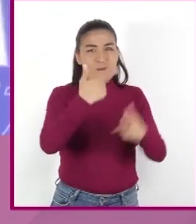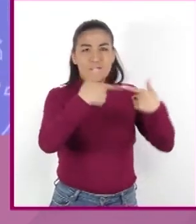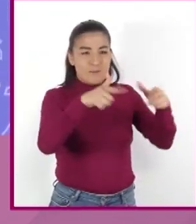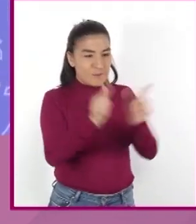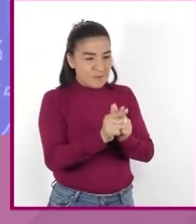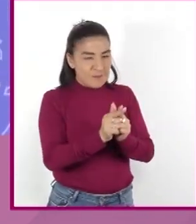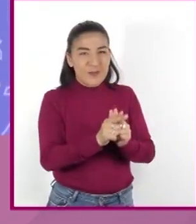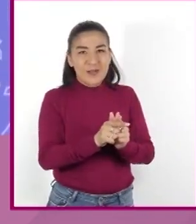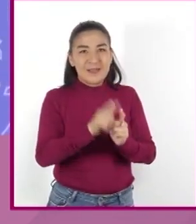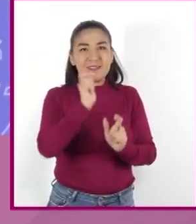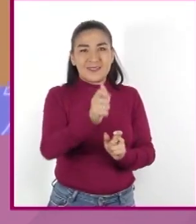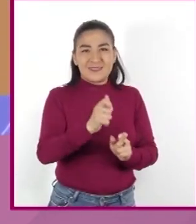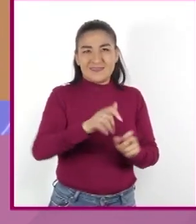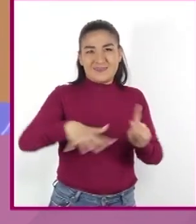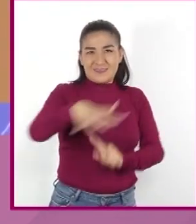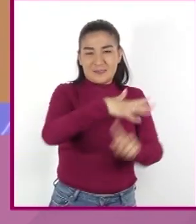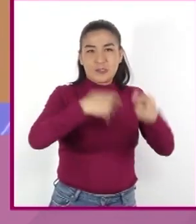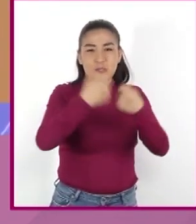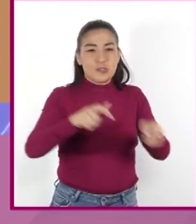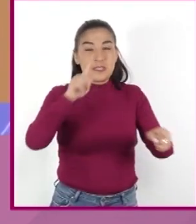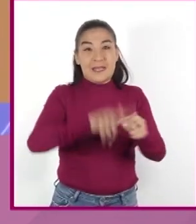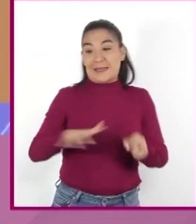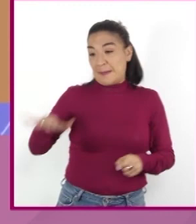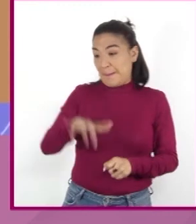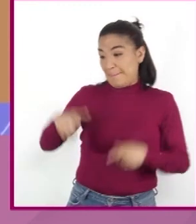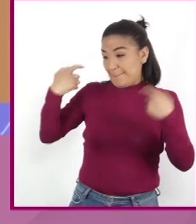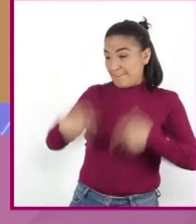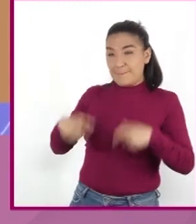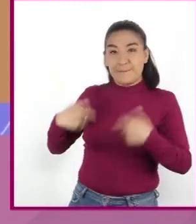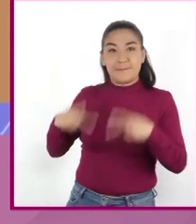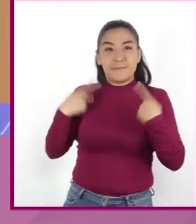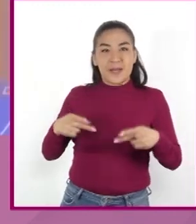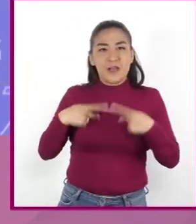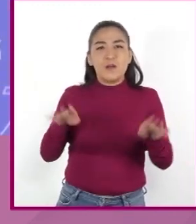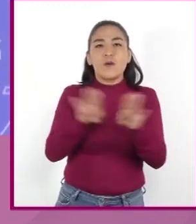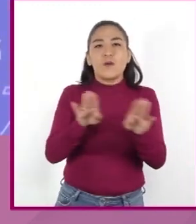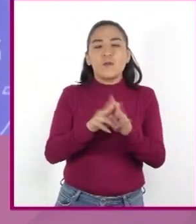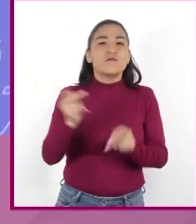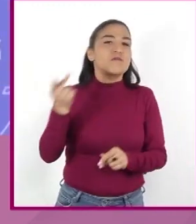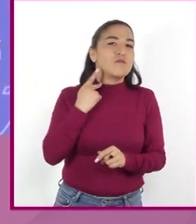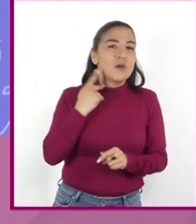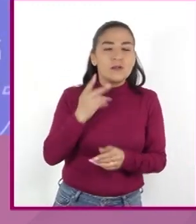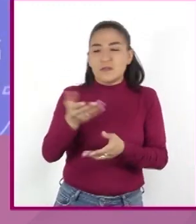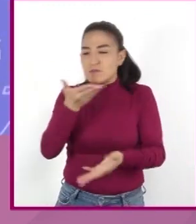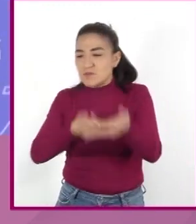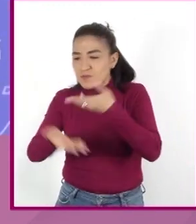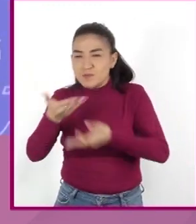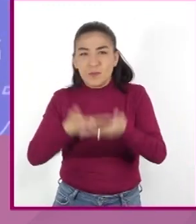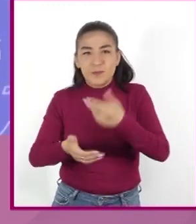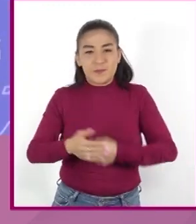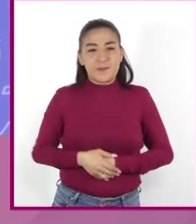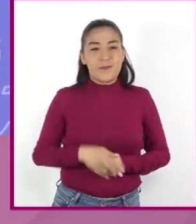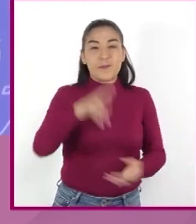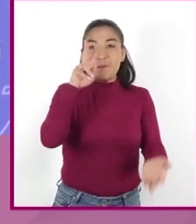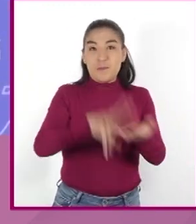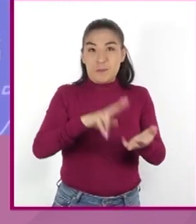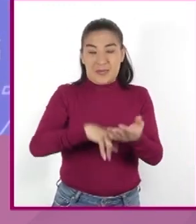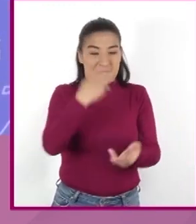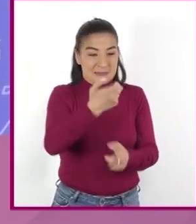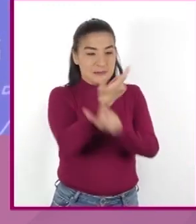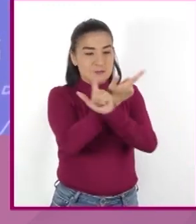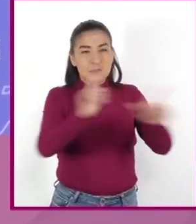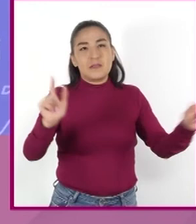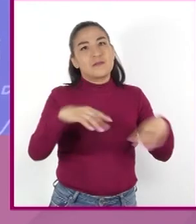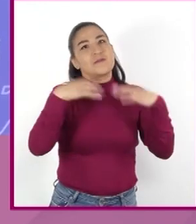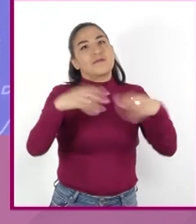burguesía, impulsó la empresa privada y restó poder político y económico a las monarquías. El valor de la libertad